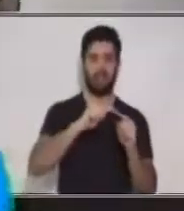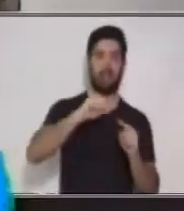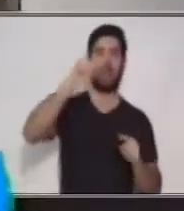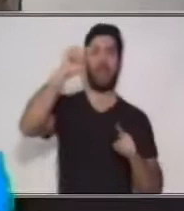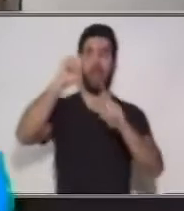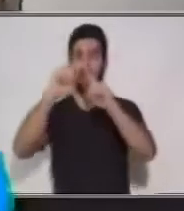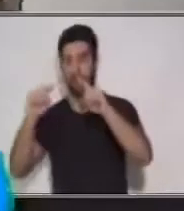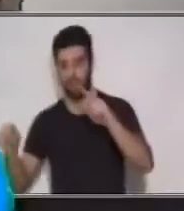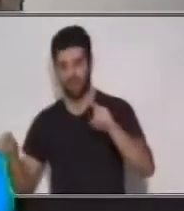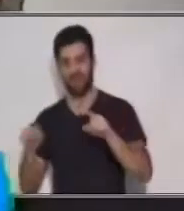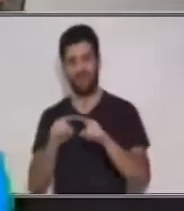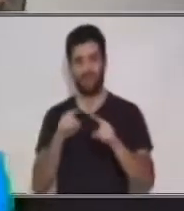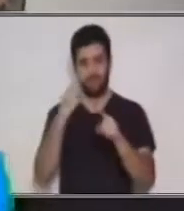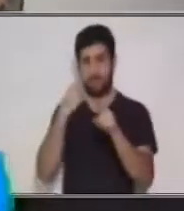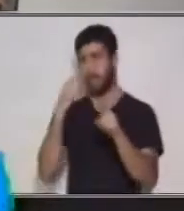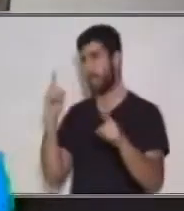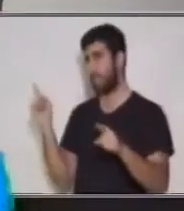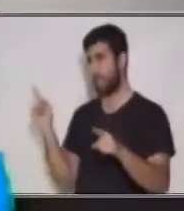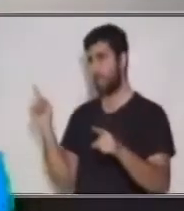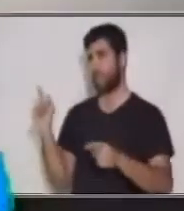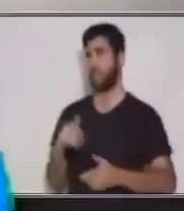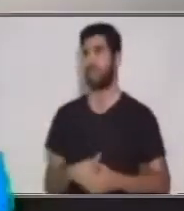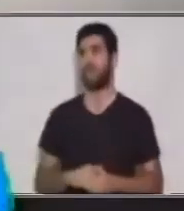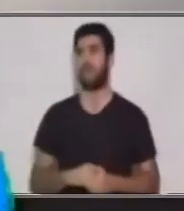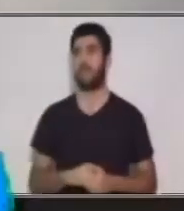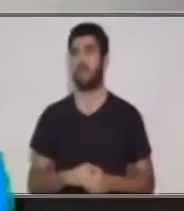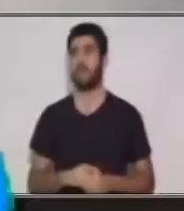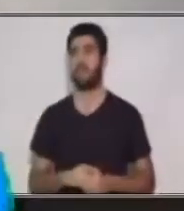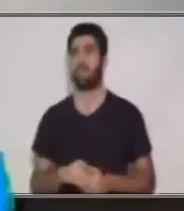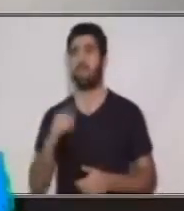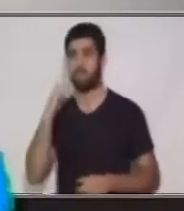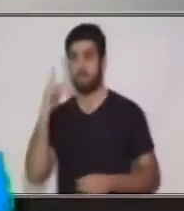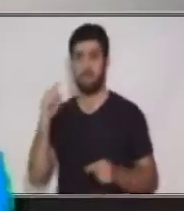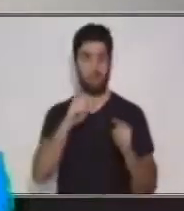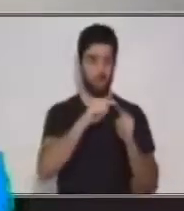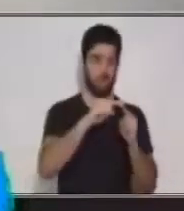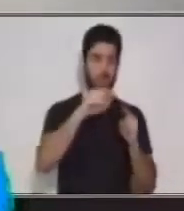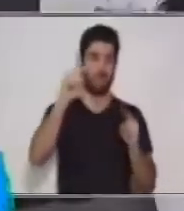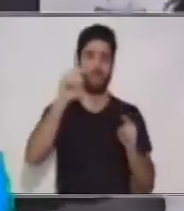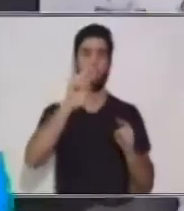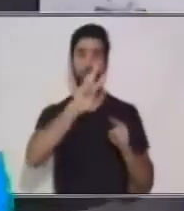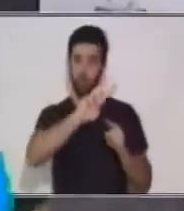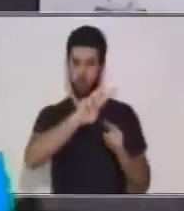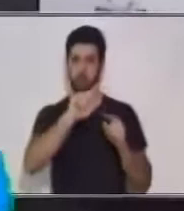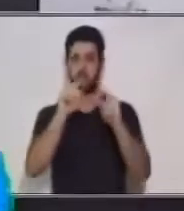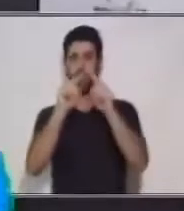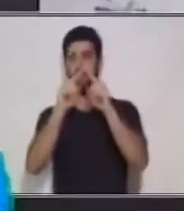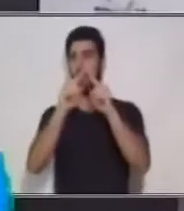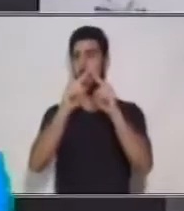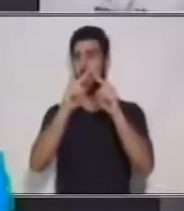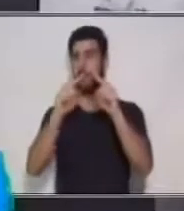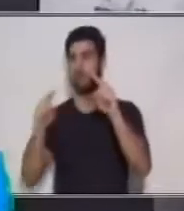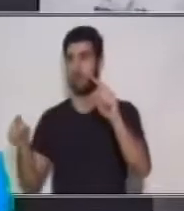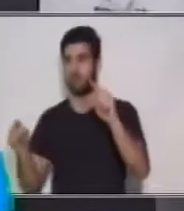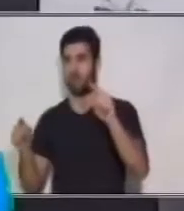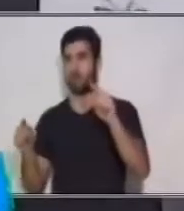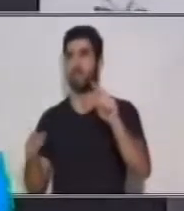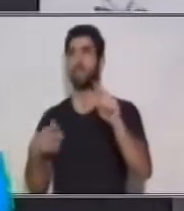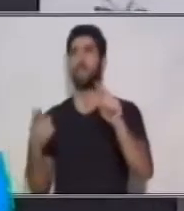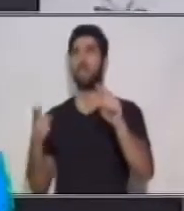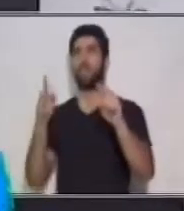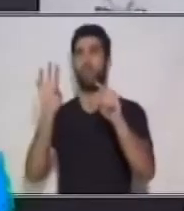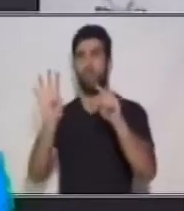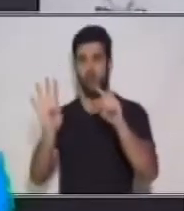observar en esta imagen. La primera línea que va hacia arriba tiene 2 centímetros. La segunda línea que va